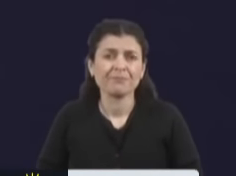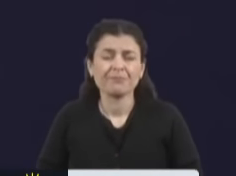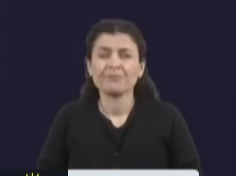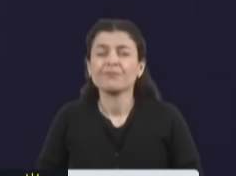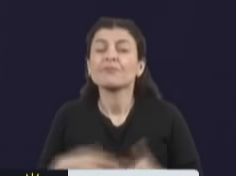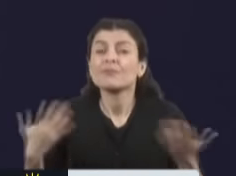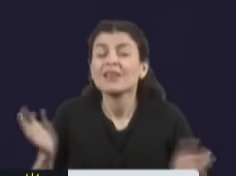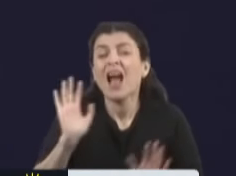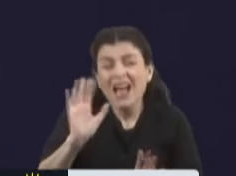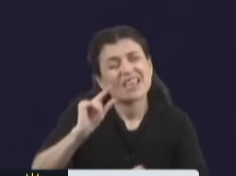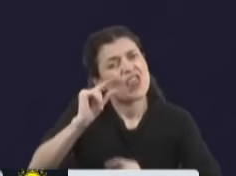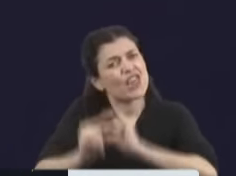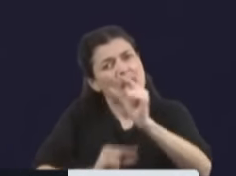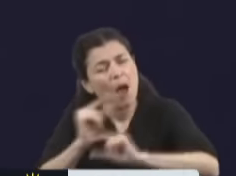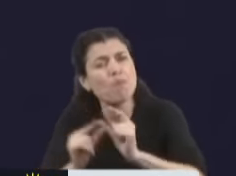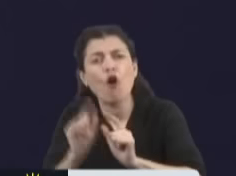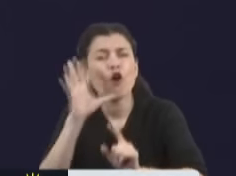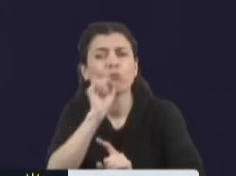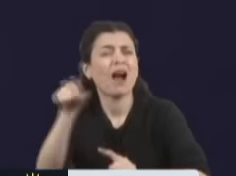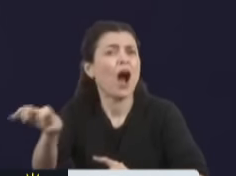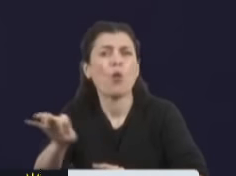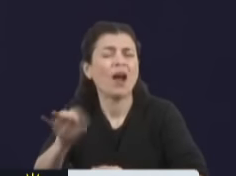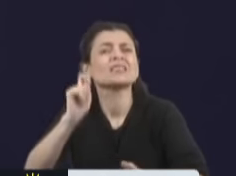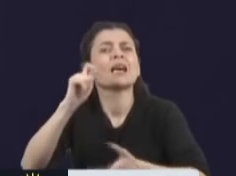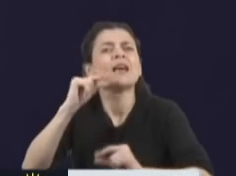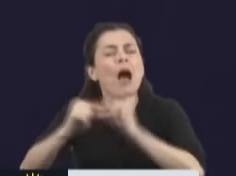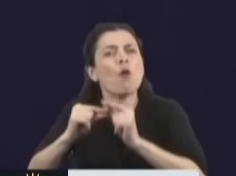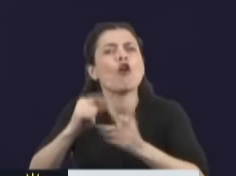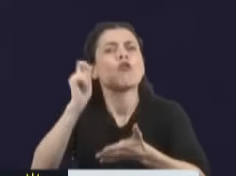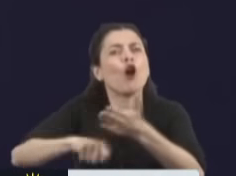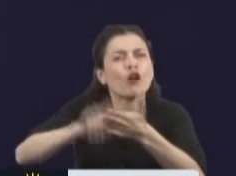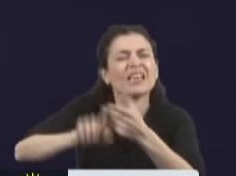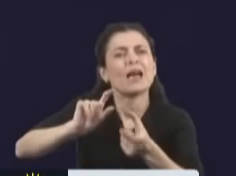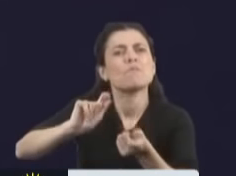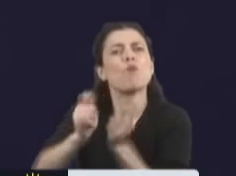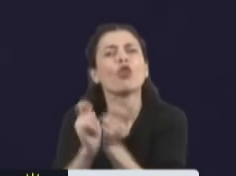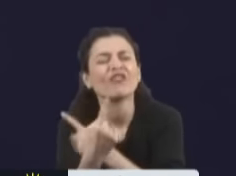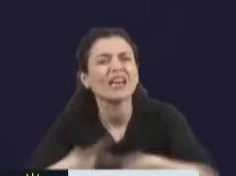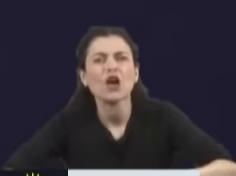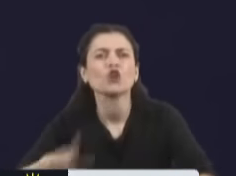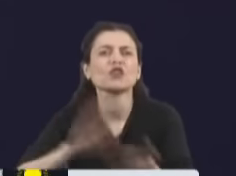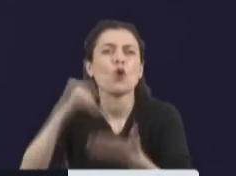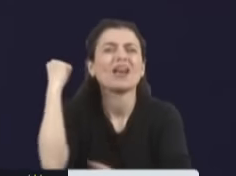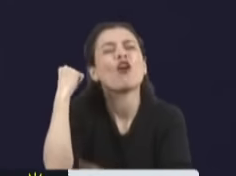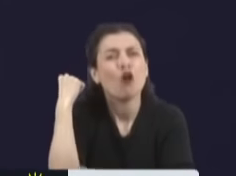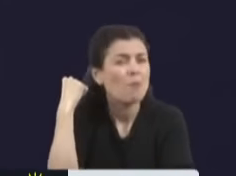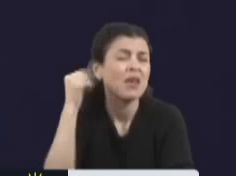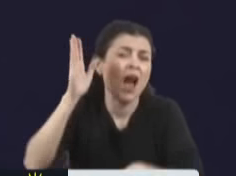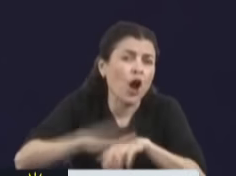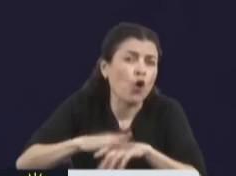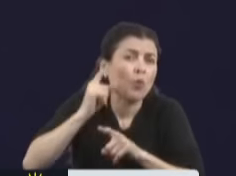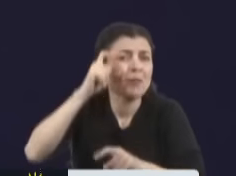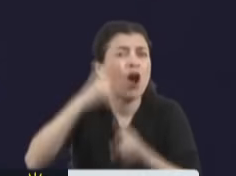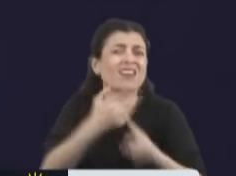de lo de las correcciones que se tuvieron que hacer en virtud del desastre que traíamos de la mochila que nos habían dejado como